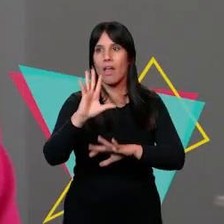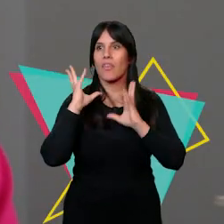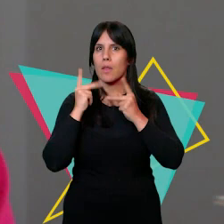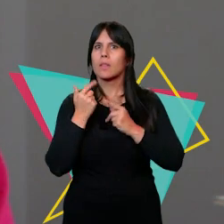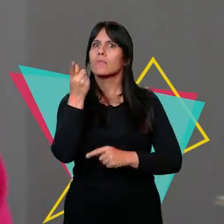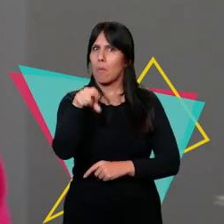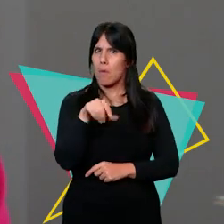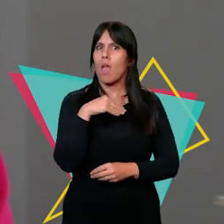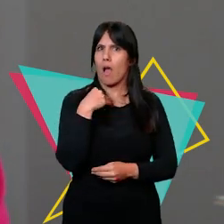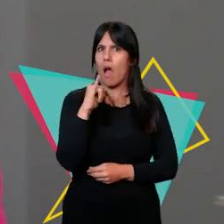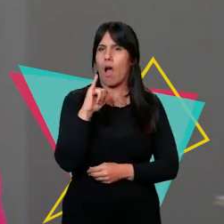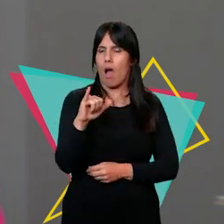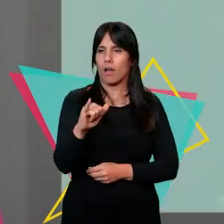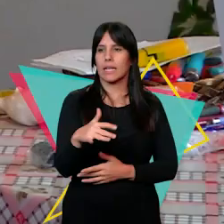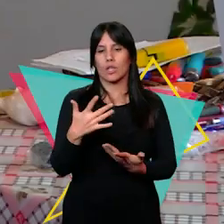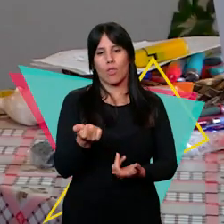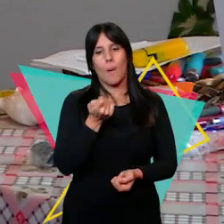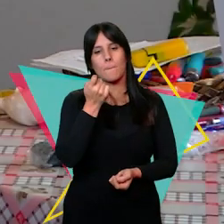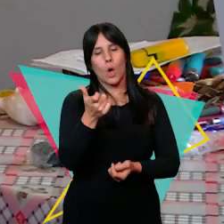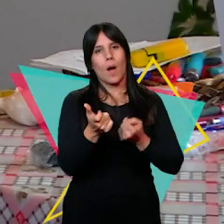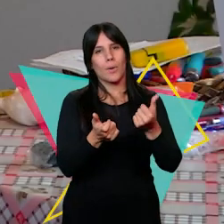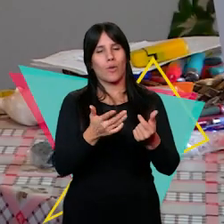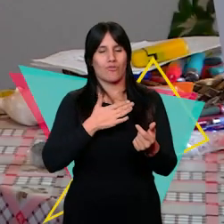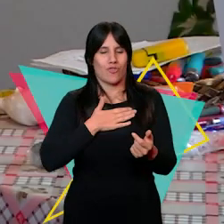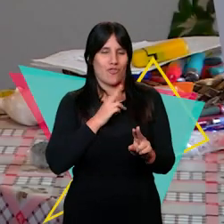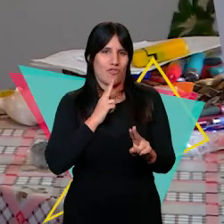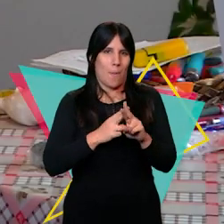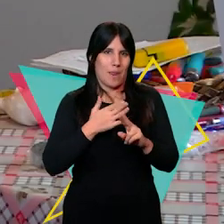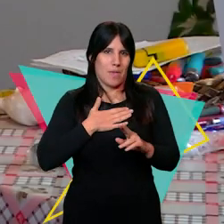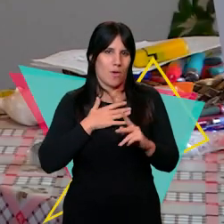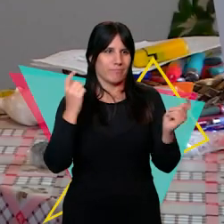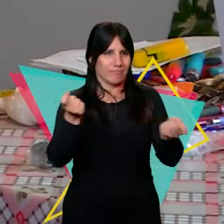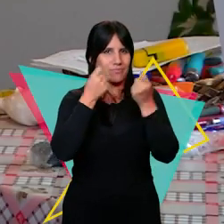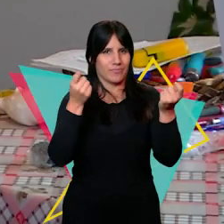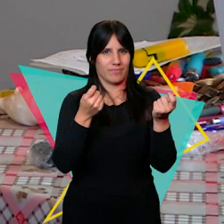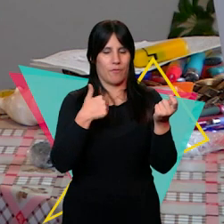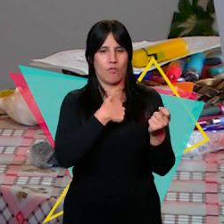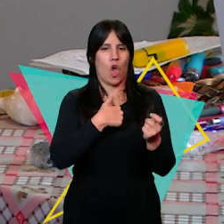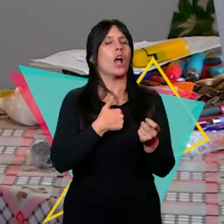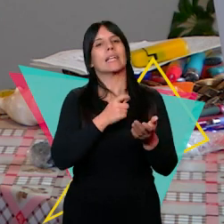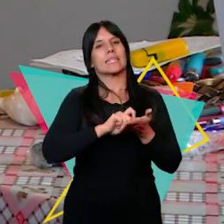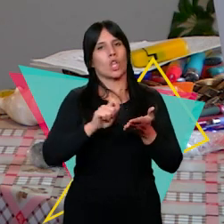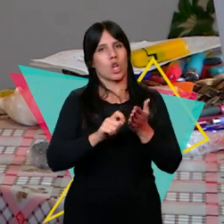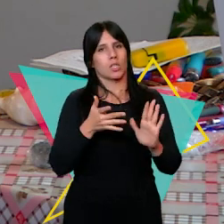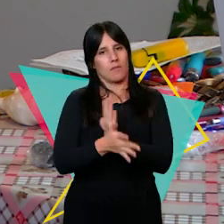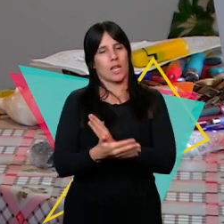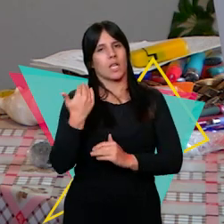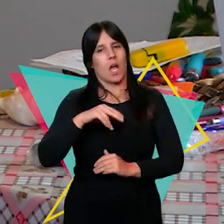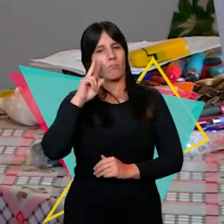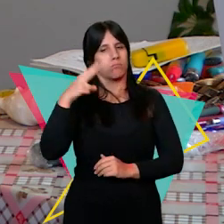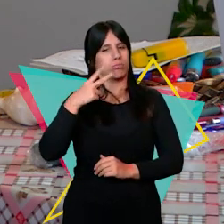va reconociendo poco a poco mi humilde labor y tengo esperanzas en seguir publicando libros, seguir puliéndolos,